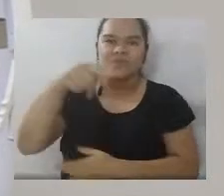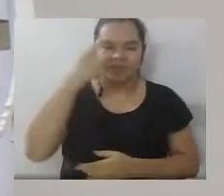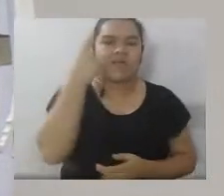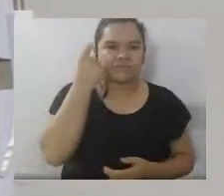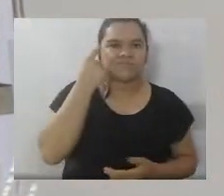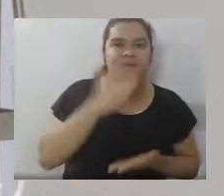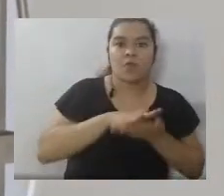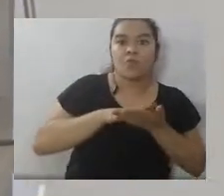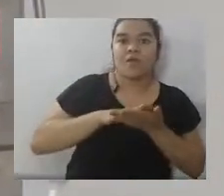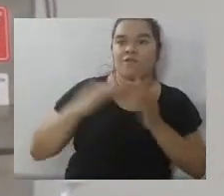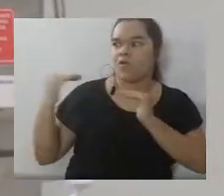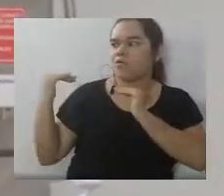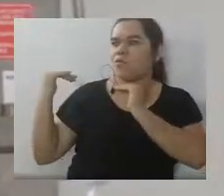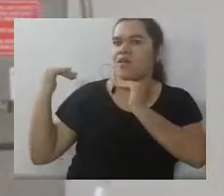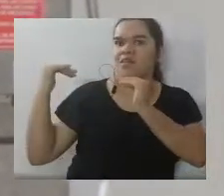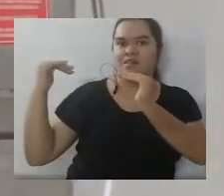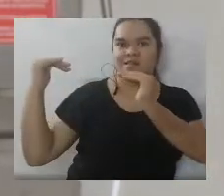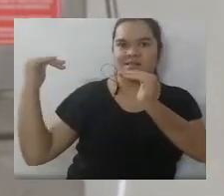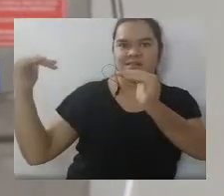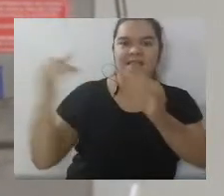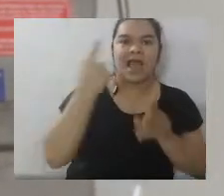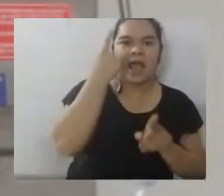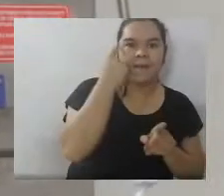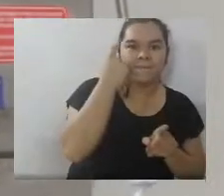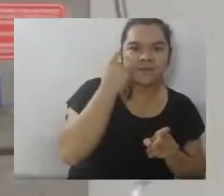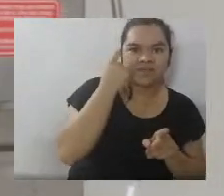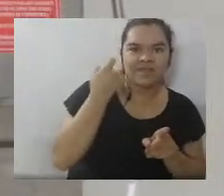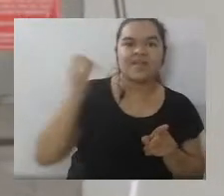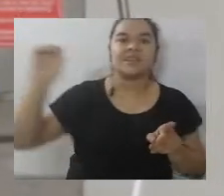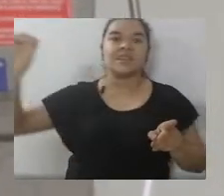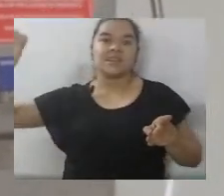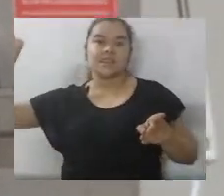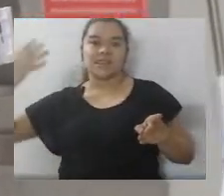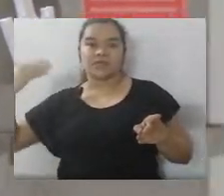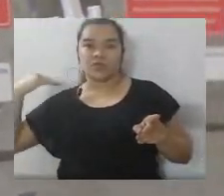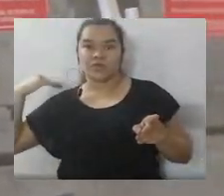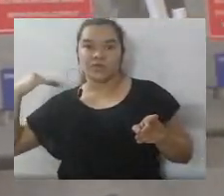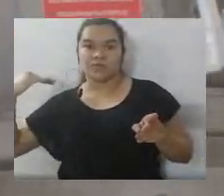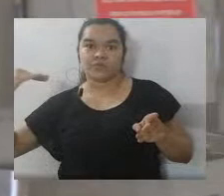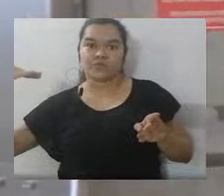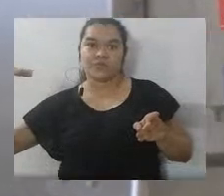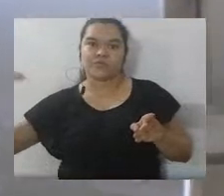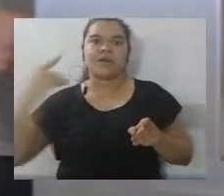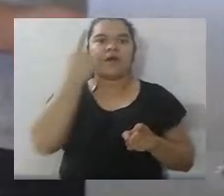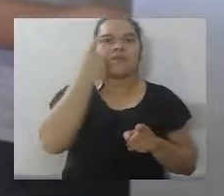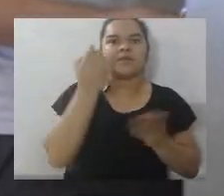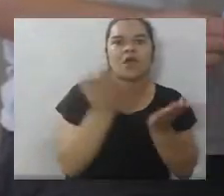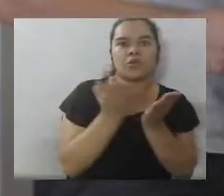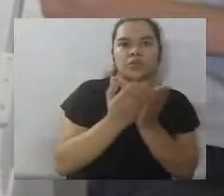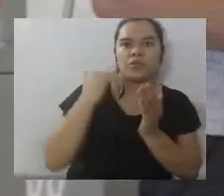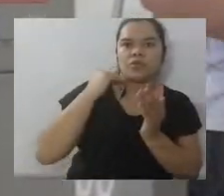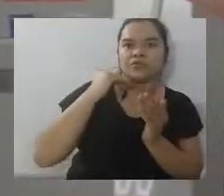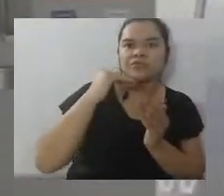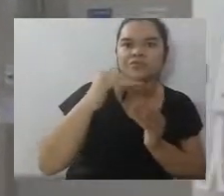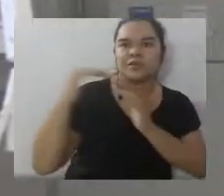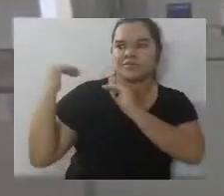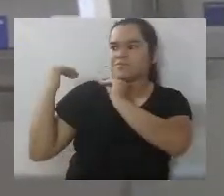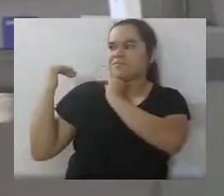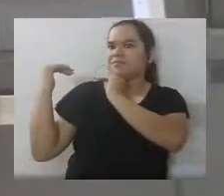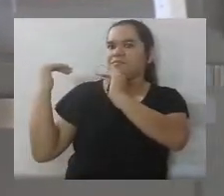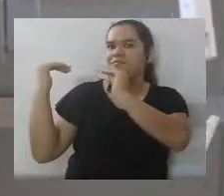estamos haciendo saber en la clase que les estamos brindando, ya sea en la